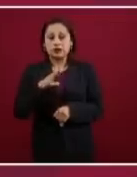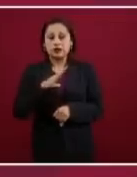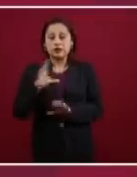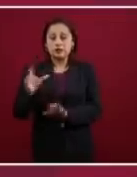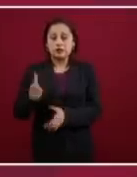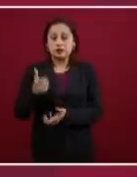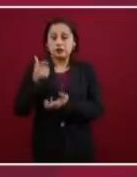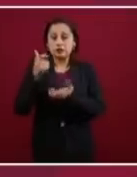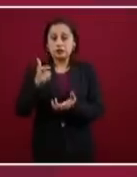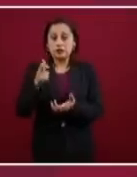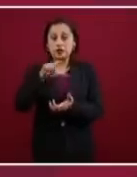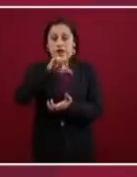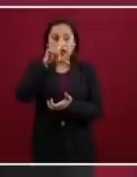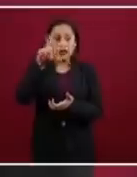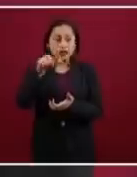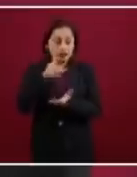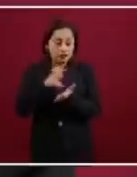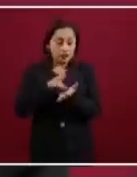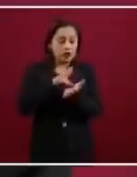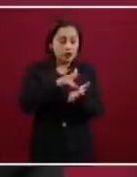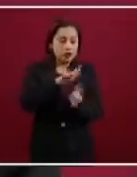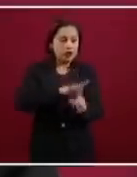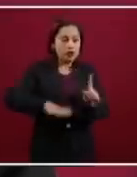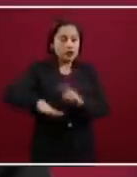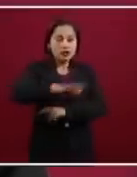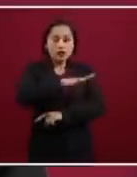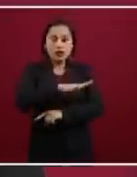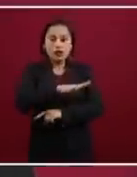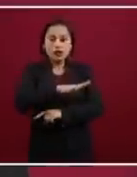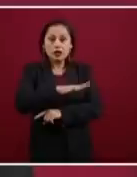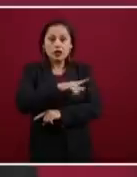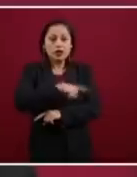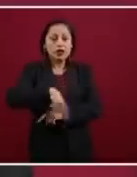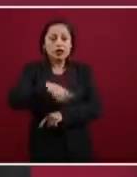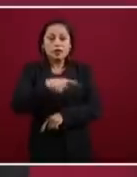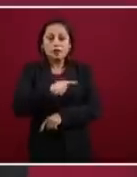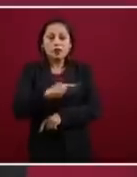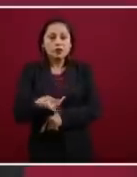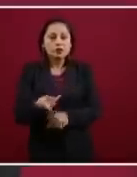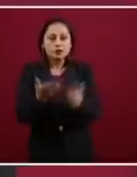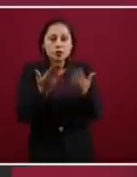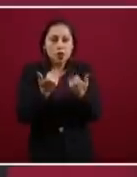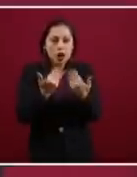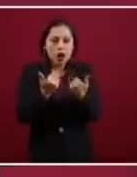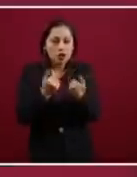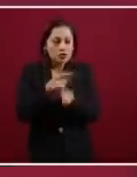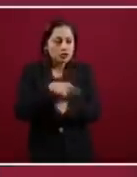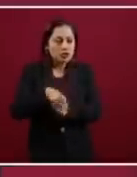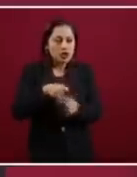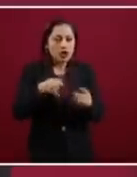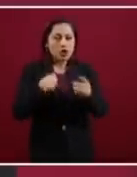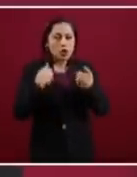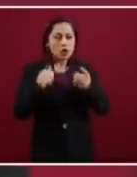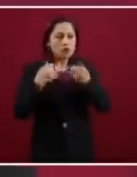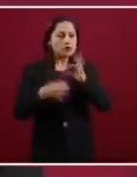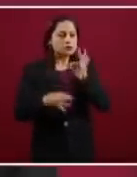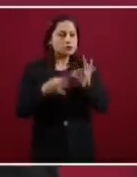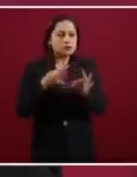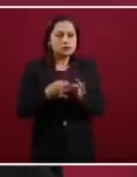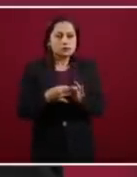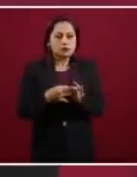y no haya pobreza y los jóvenes no sean tentados y tengan